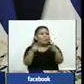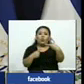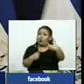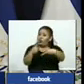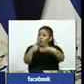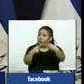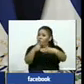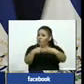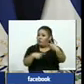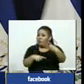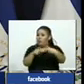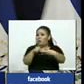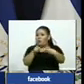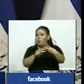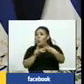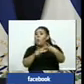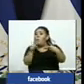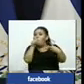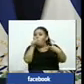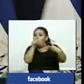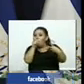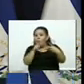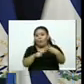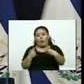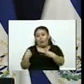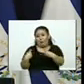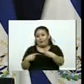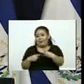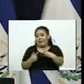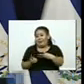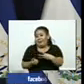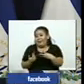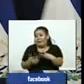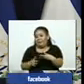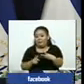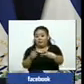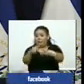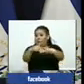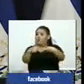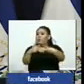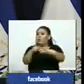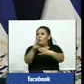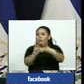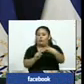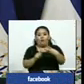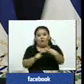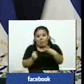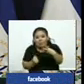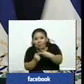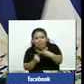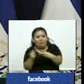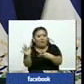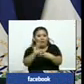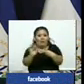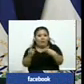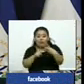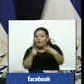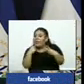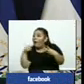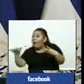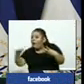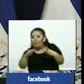casos más, uno me voy a referir, el otro no puedo porque está demasiado cerca, digamos, y no quiero alertar a los